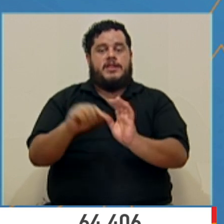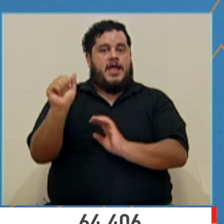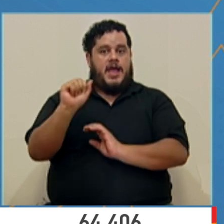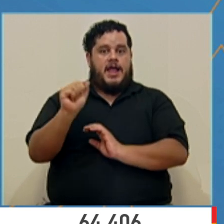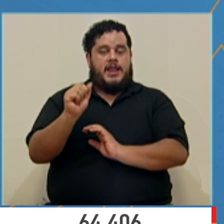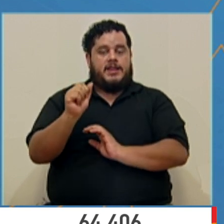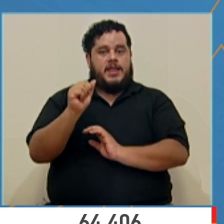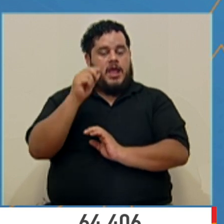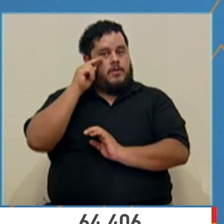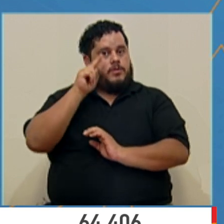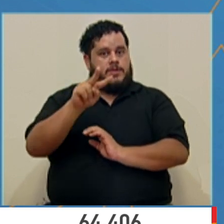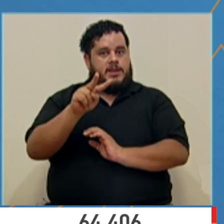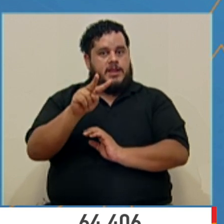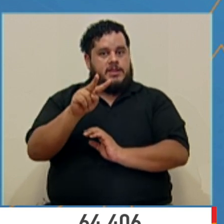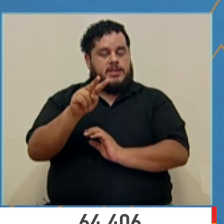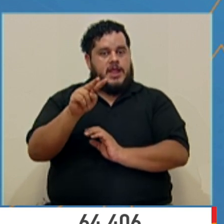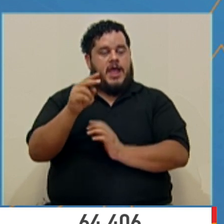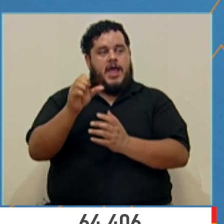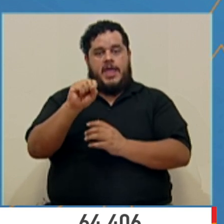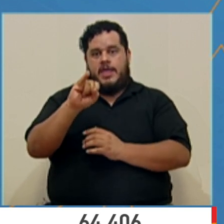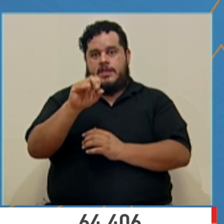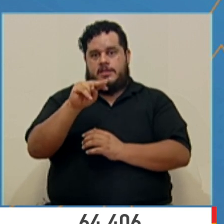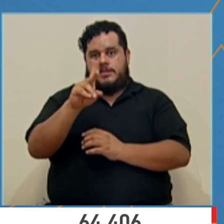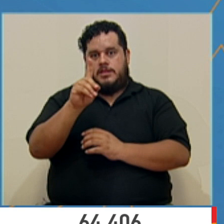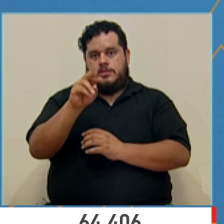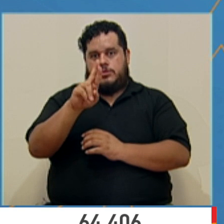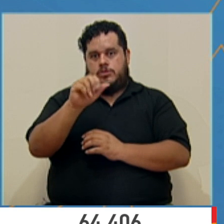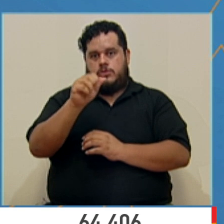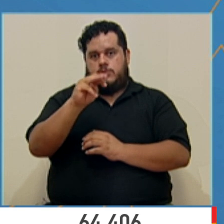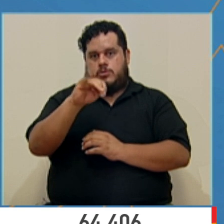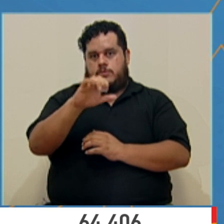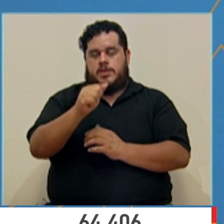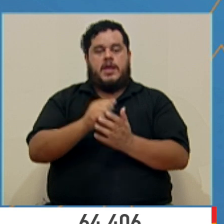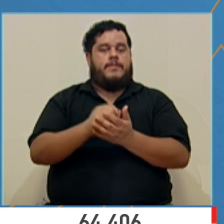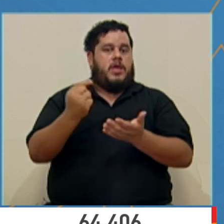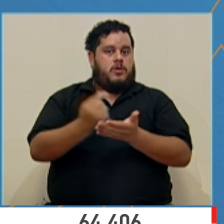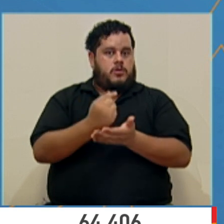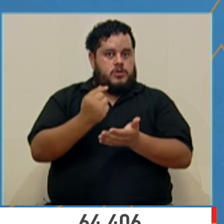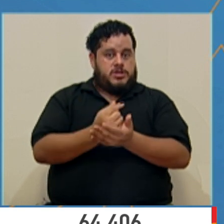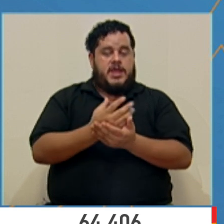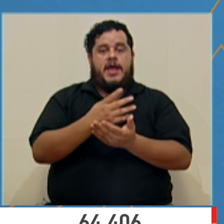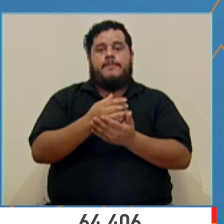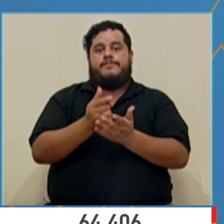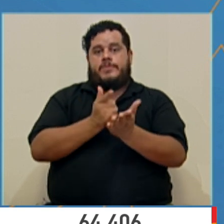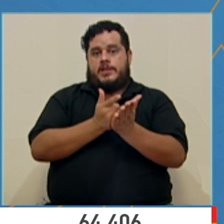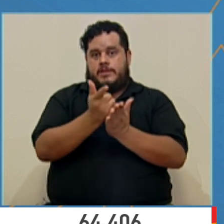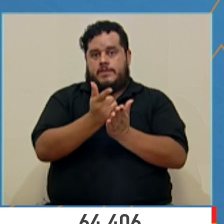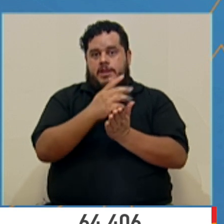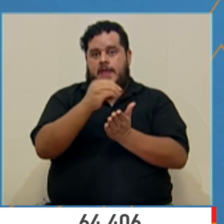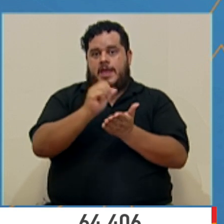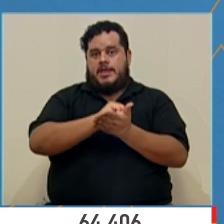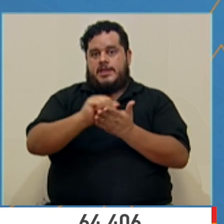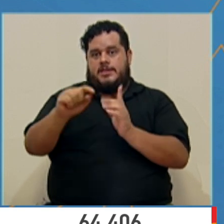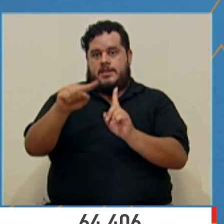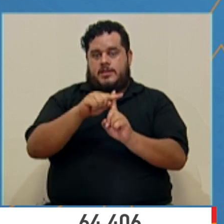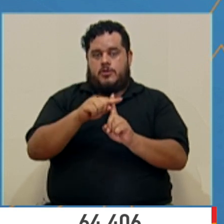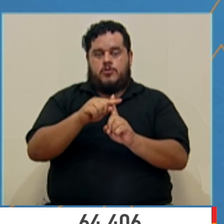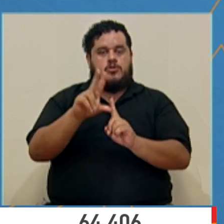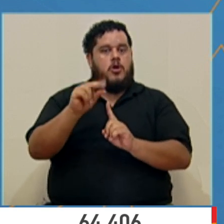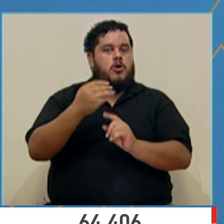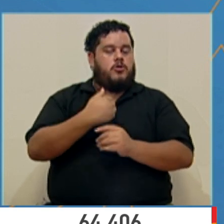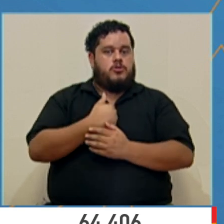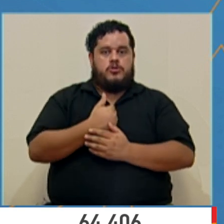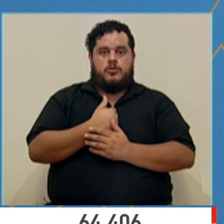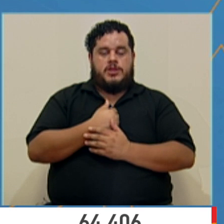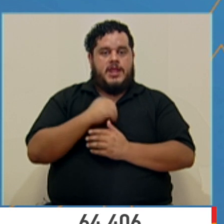por vigilancia sindrómica Goicoechea, también Liberia y Santa Cruz. No